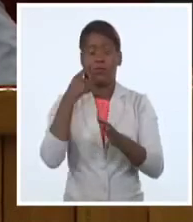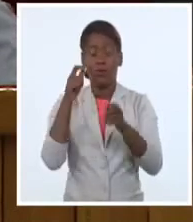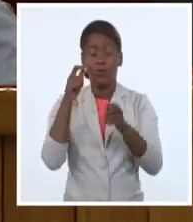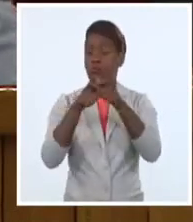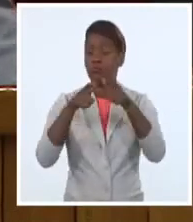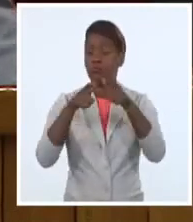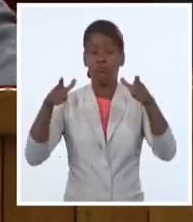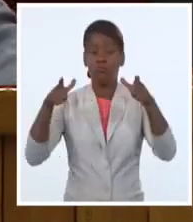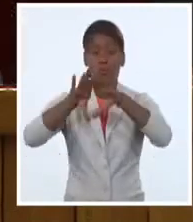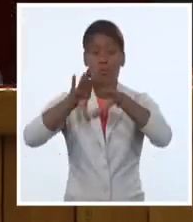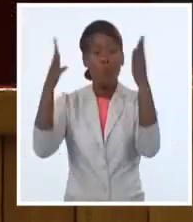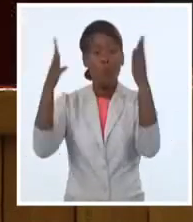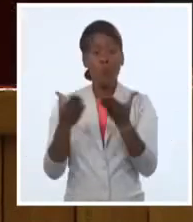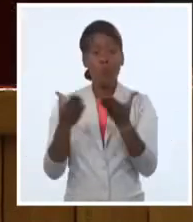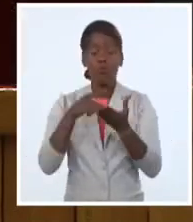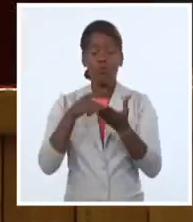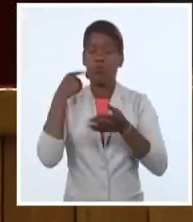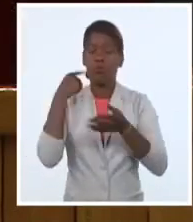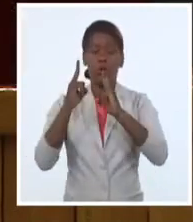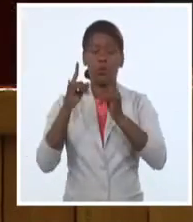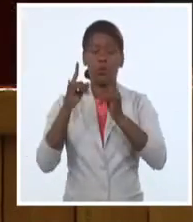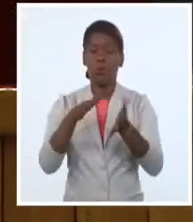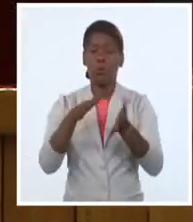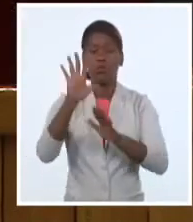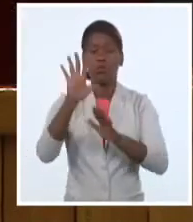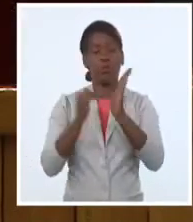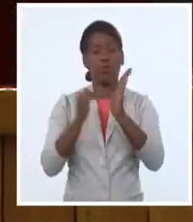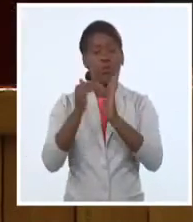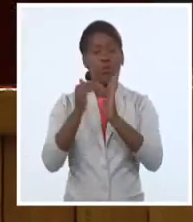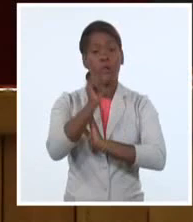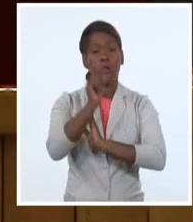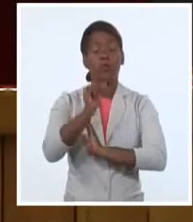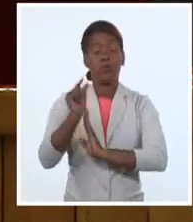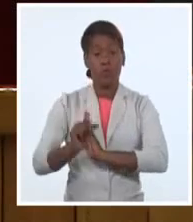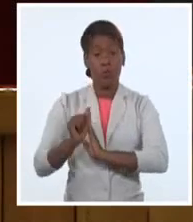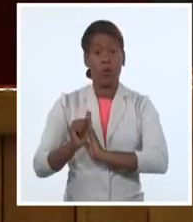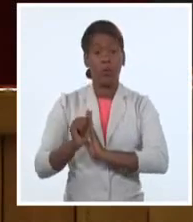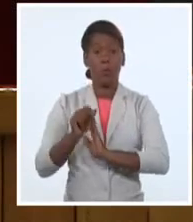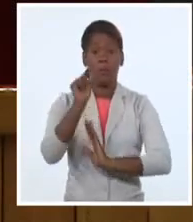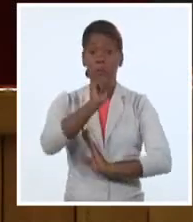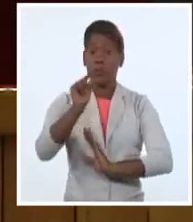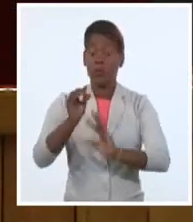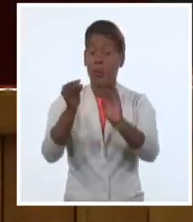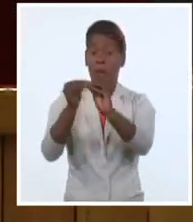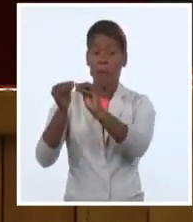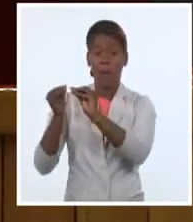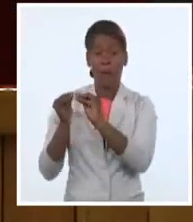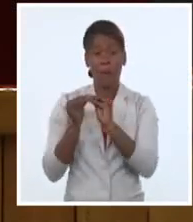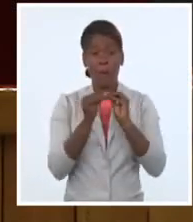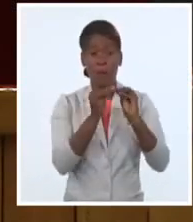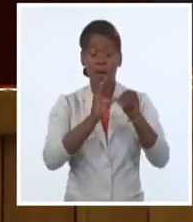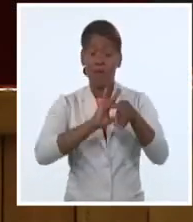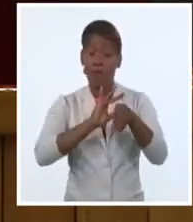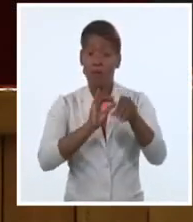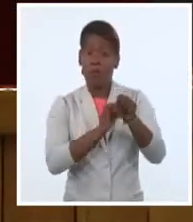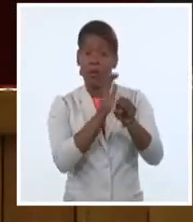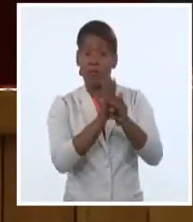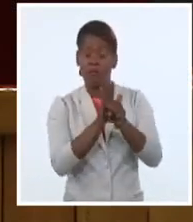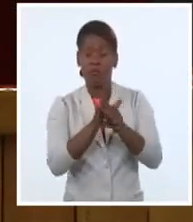todo el mundo rondaban los 5 millones de personas y los contagiados sobrepasaban la cifra de